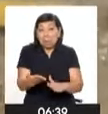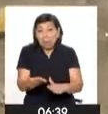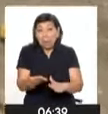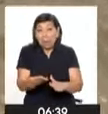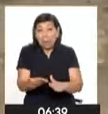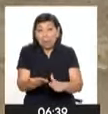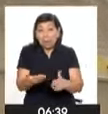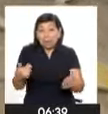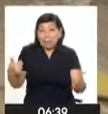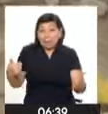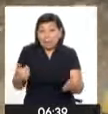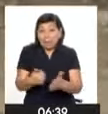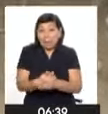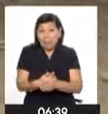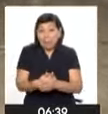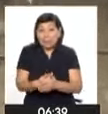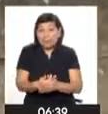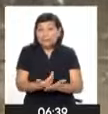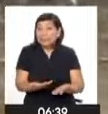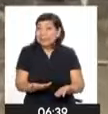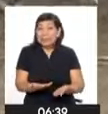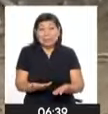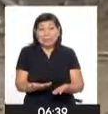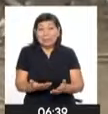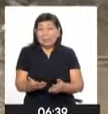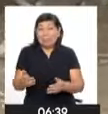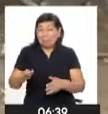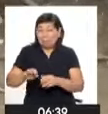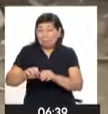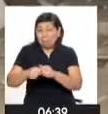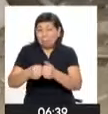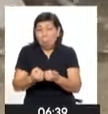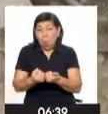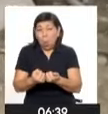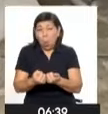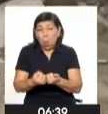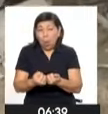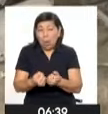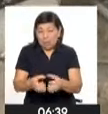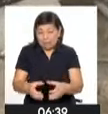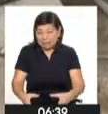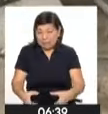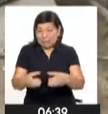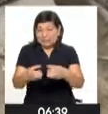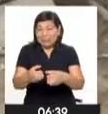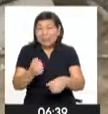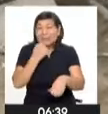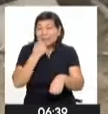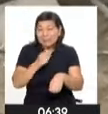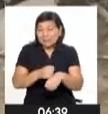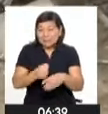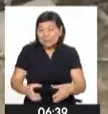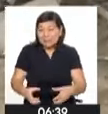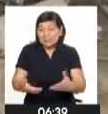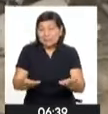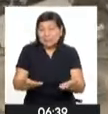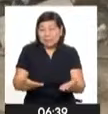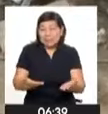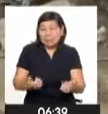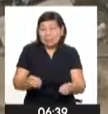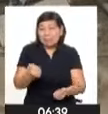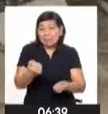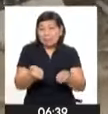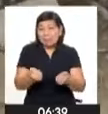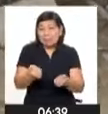el despiste de este volquete se ha llevado consigo esta estructura de concreto también y ha terminado el